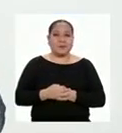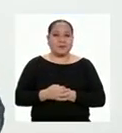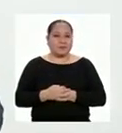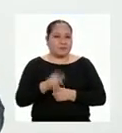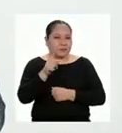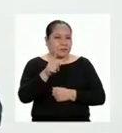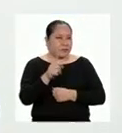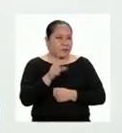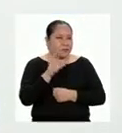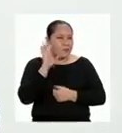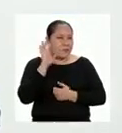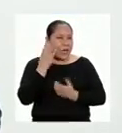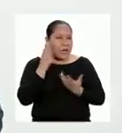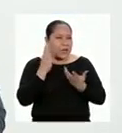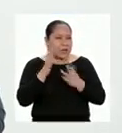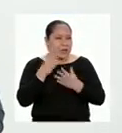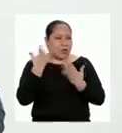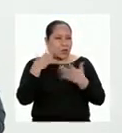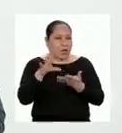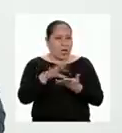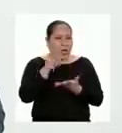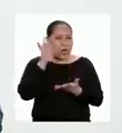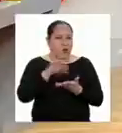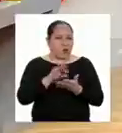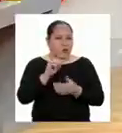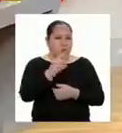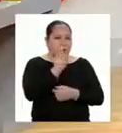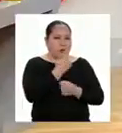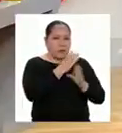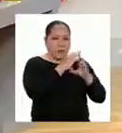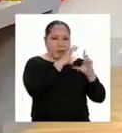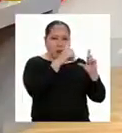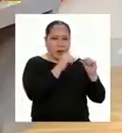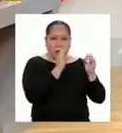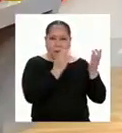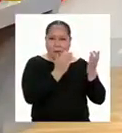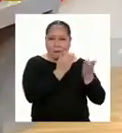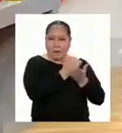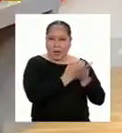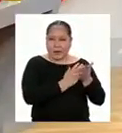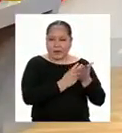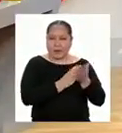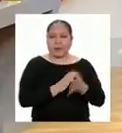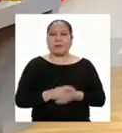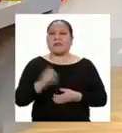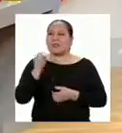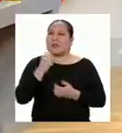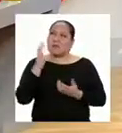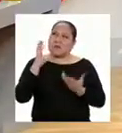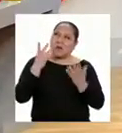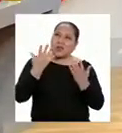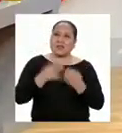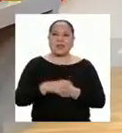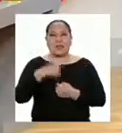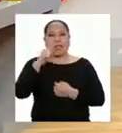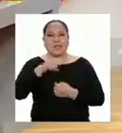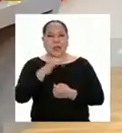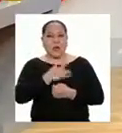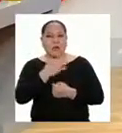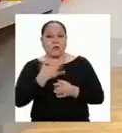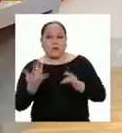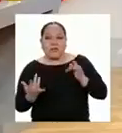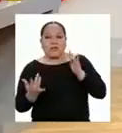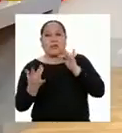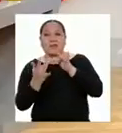¿Te suena algo de lo que encontramos en el primer texto? Similar. Parece que necesitamos empatía para hacer más